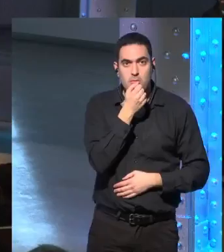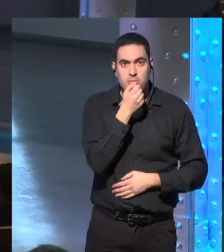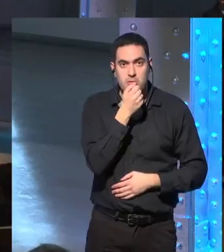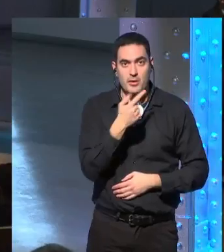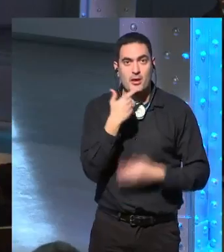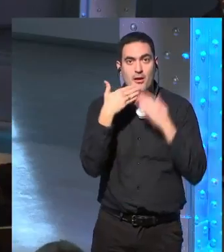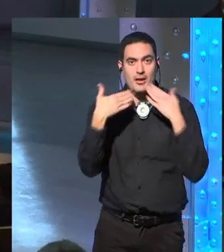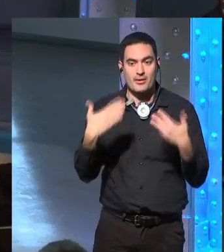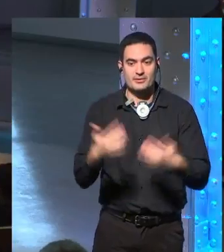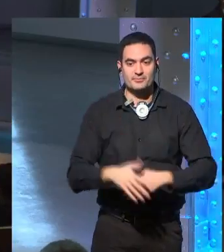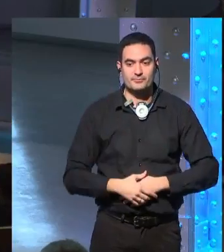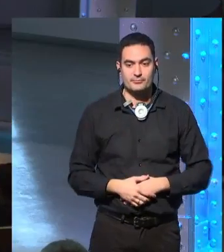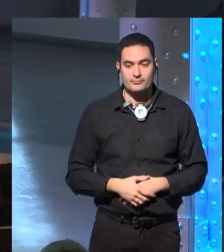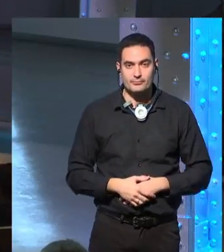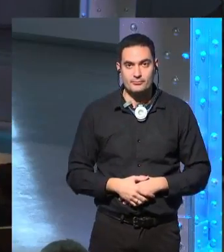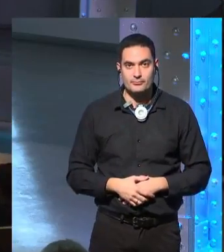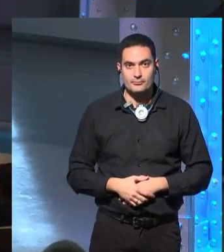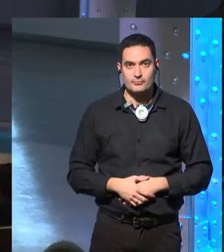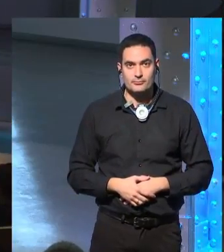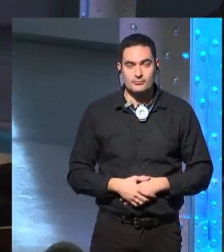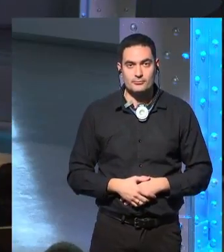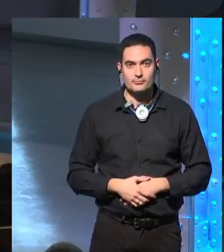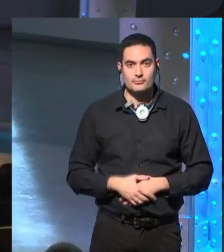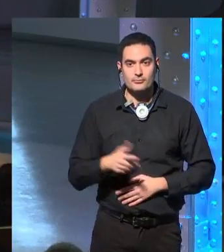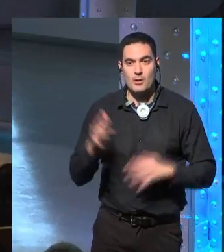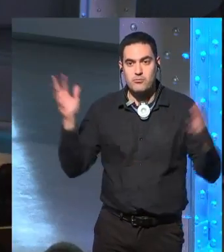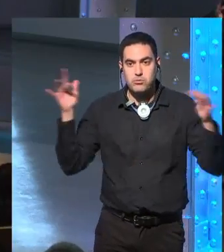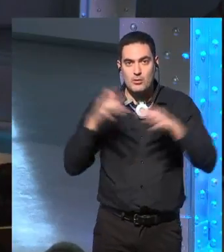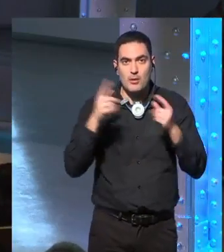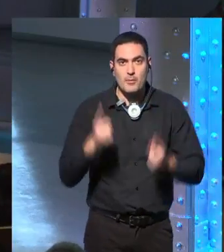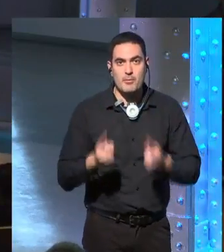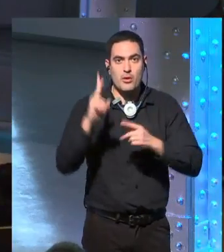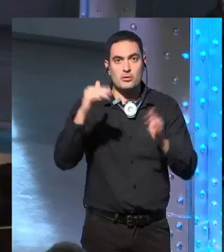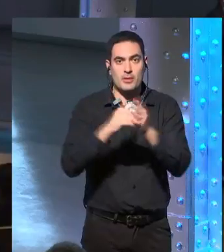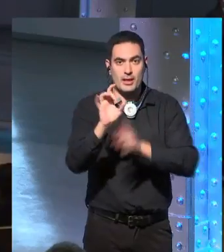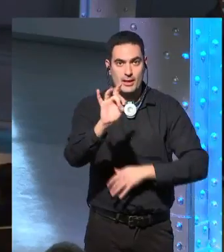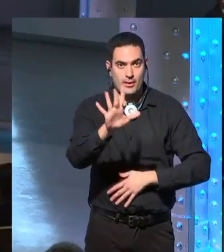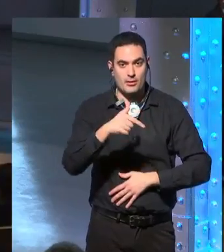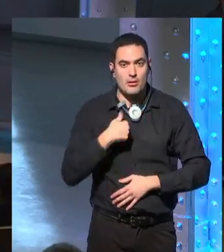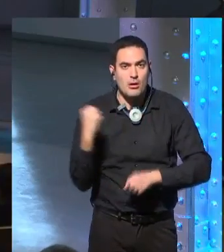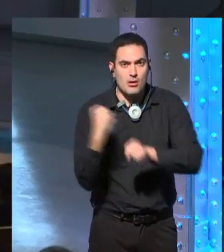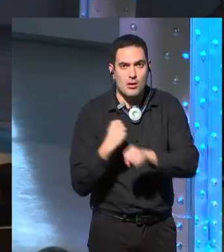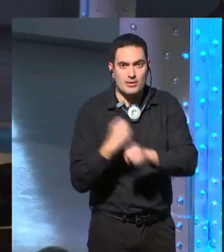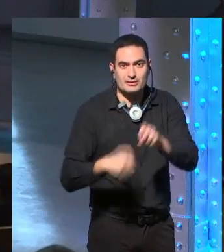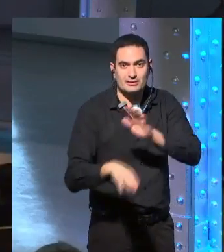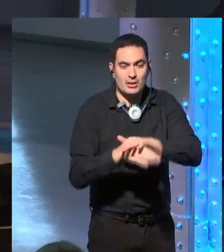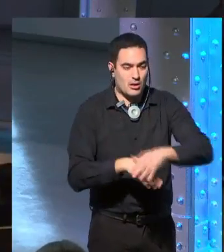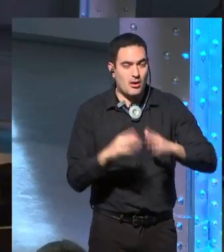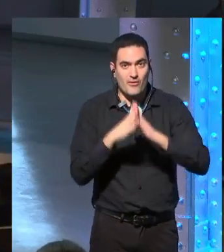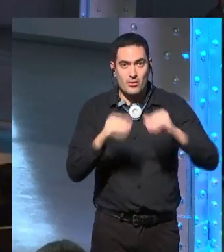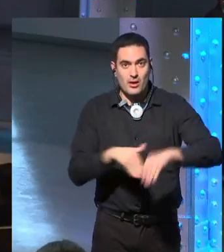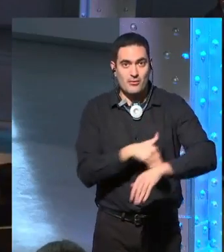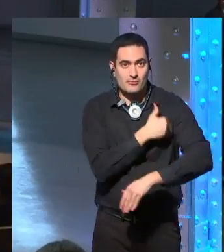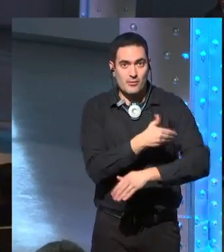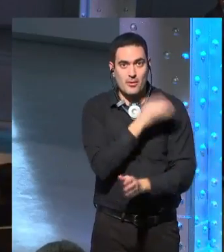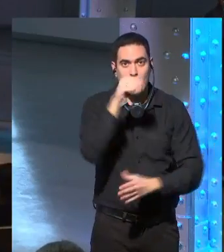gracias. Y esta fue nuestra primera cumbre en 2015. Yo seguía trabajando todavía en la facultad